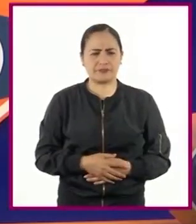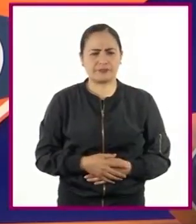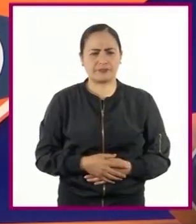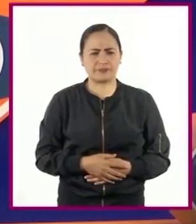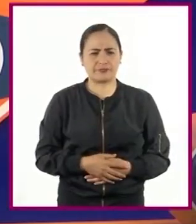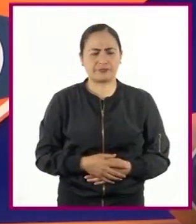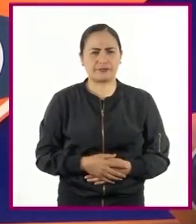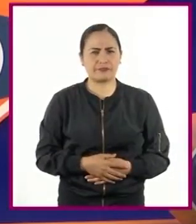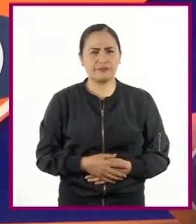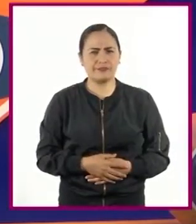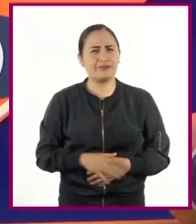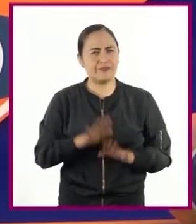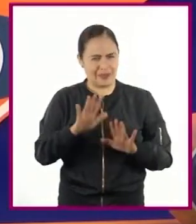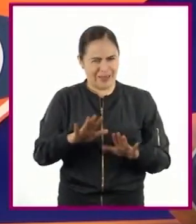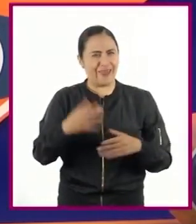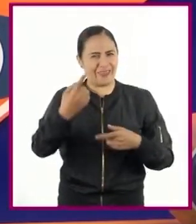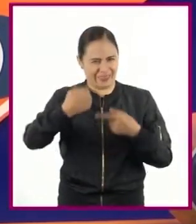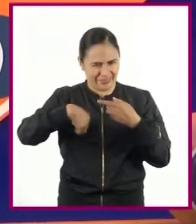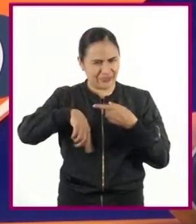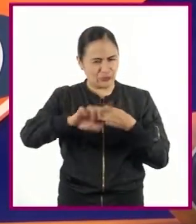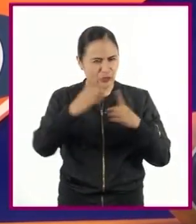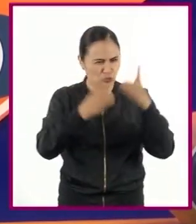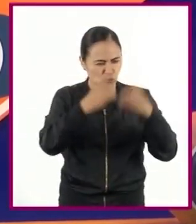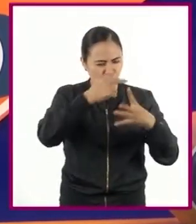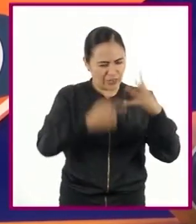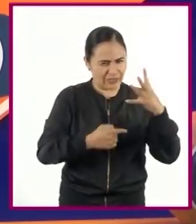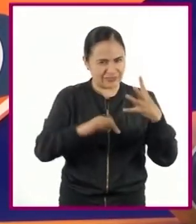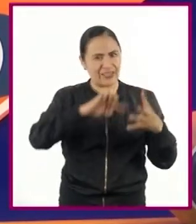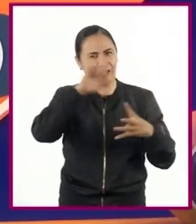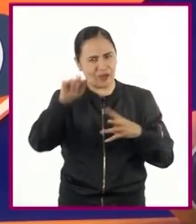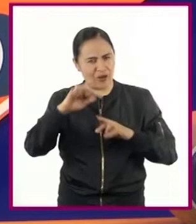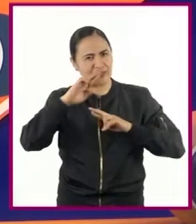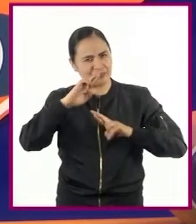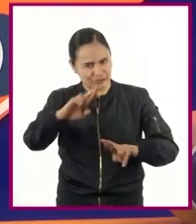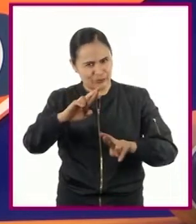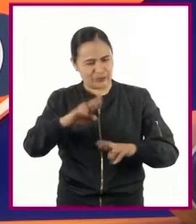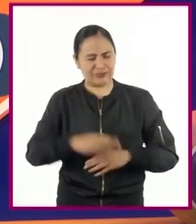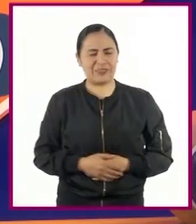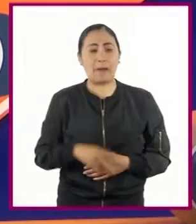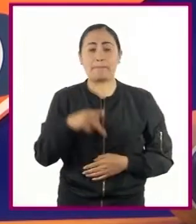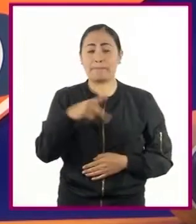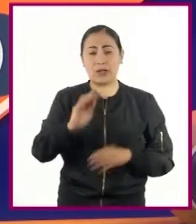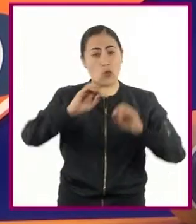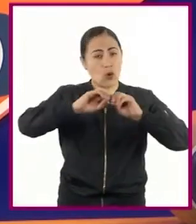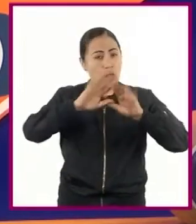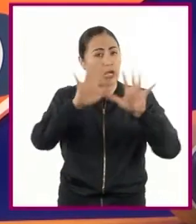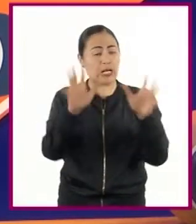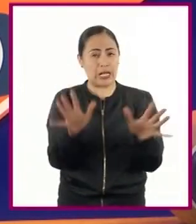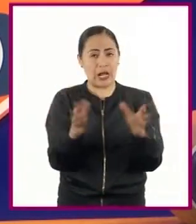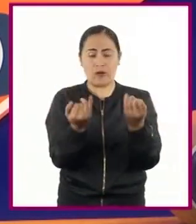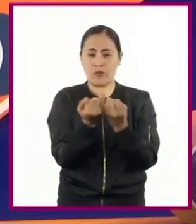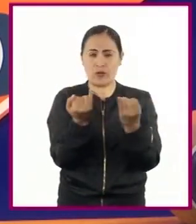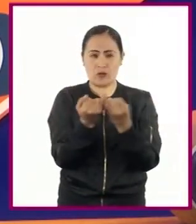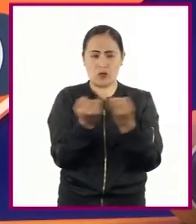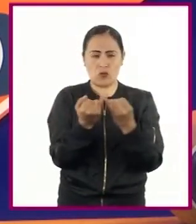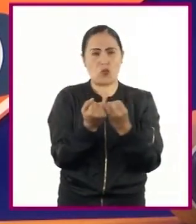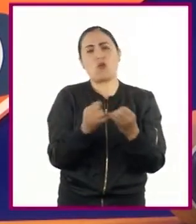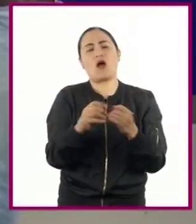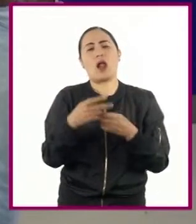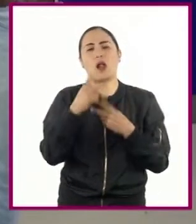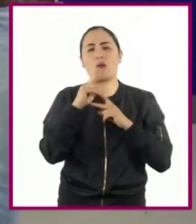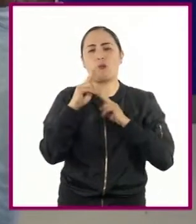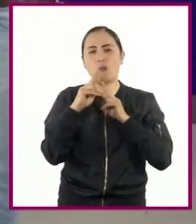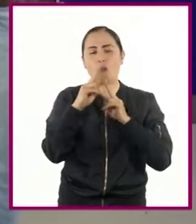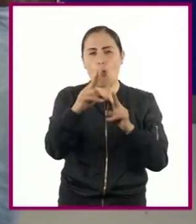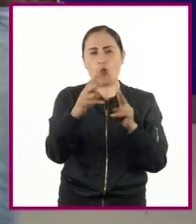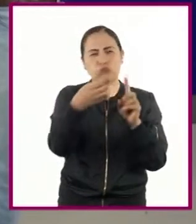Más adelante, tus dudas van a tener respuesta. Y como les decía, la claridad y el uso adecuado del lenguaje es lo que hace que